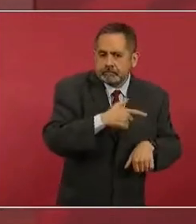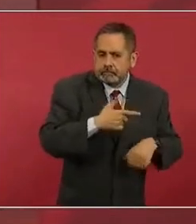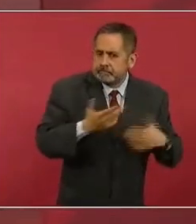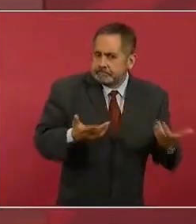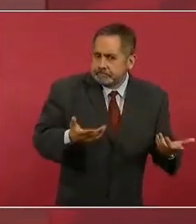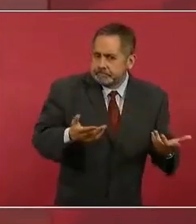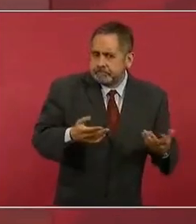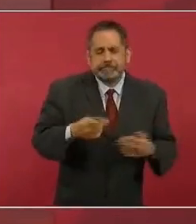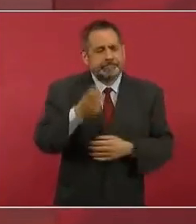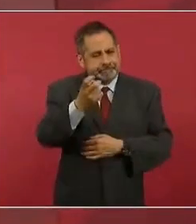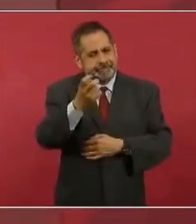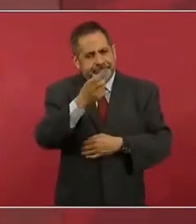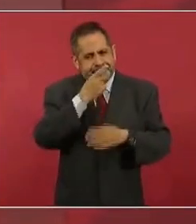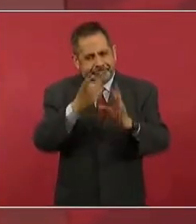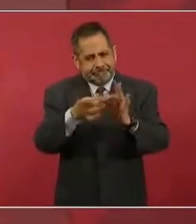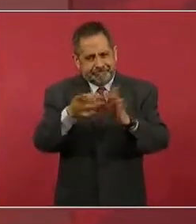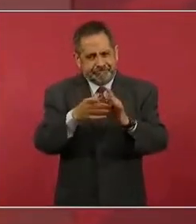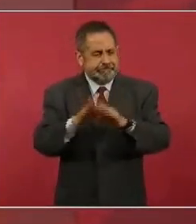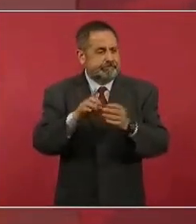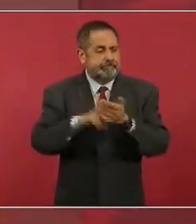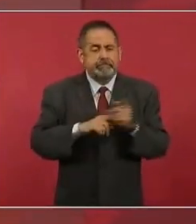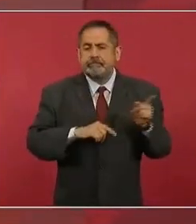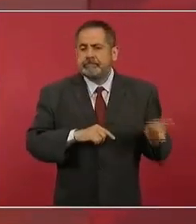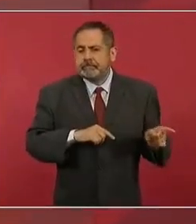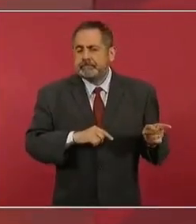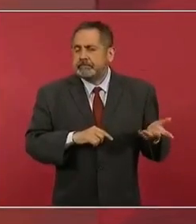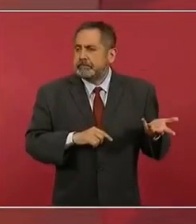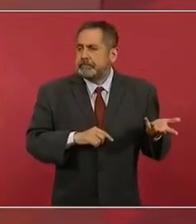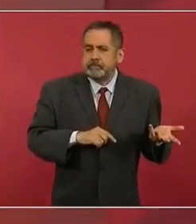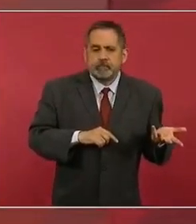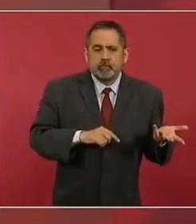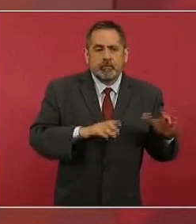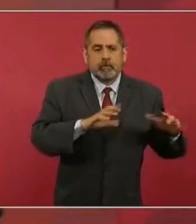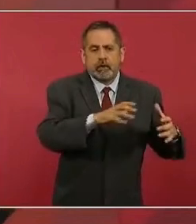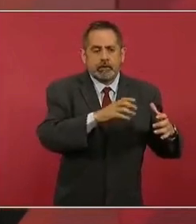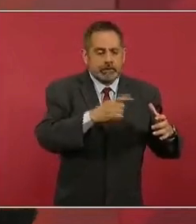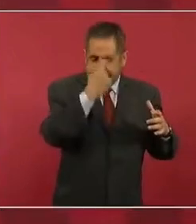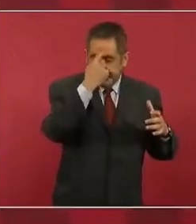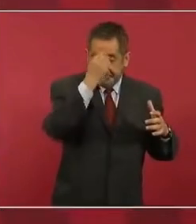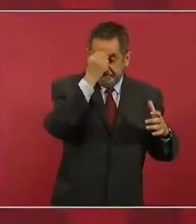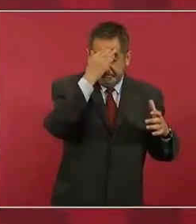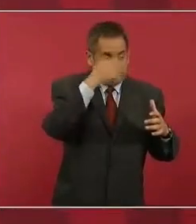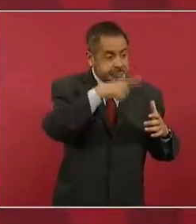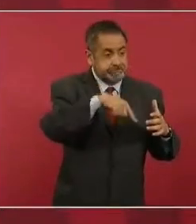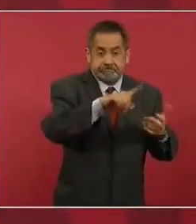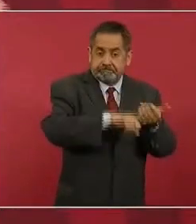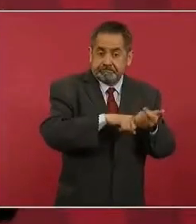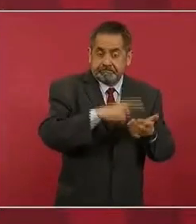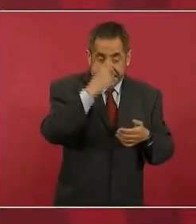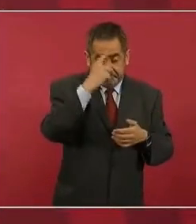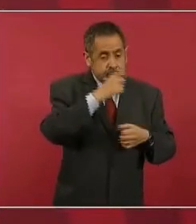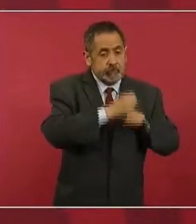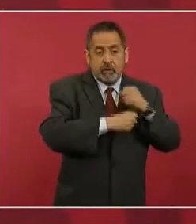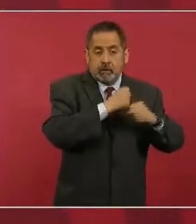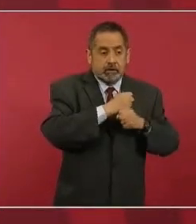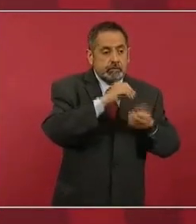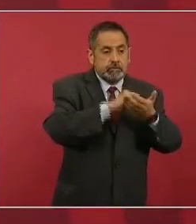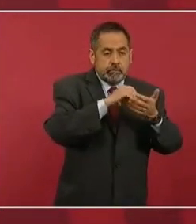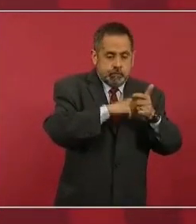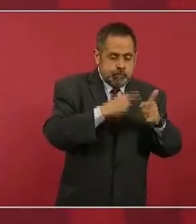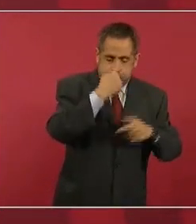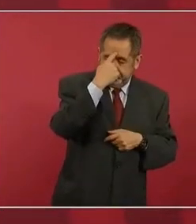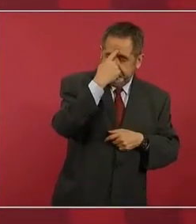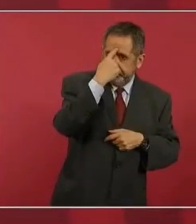a eso me refiero cuando hablo del pensamiento conservador, que siempre ha existido